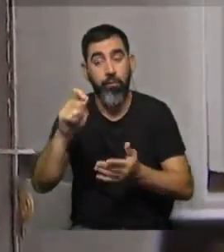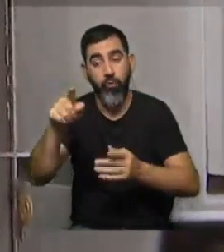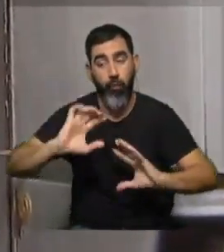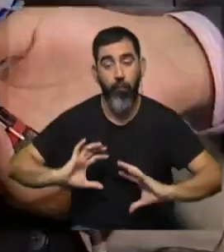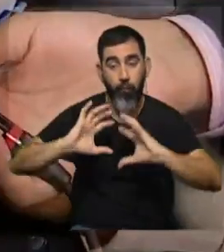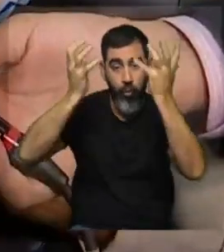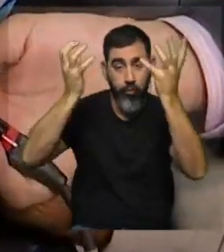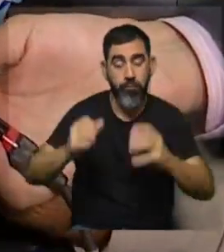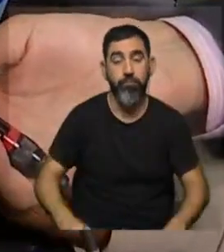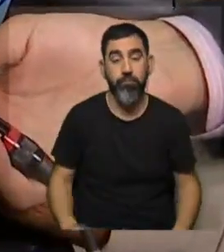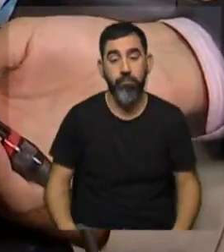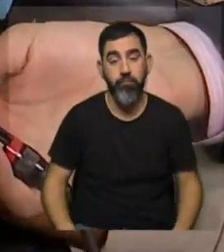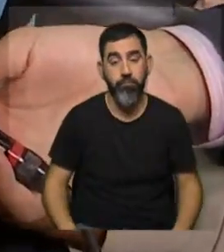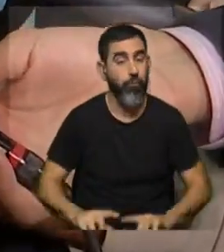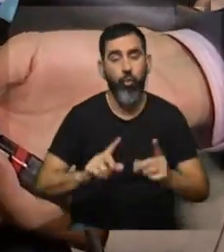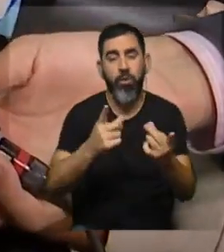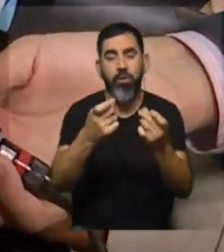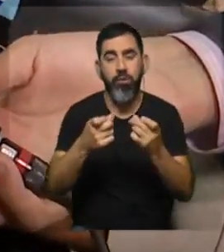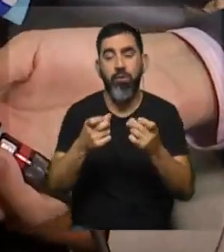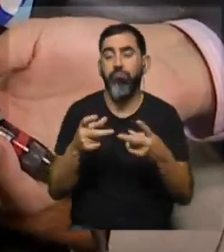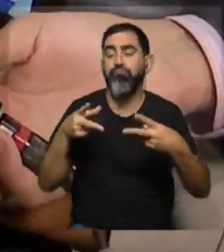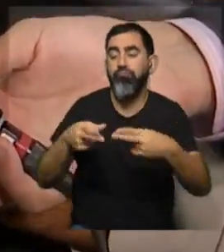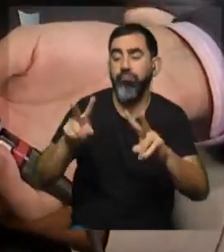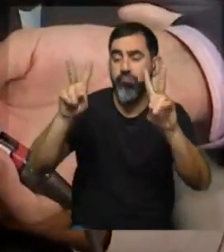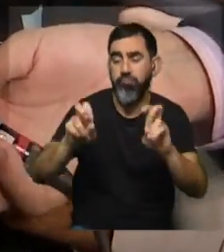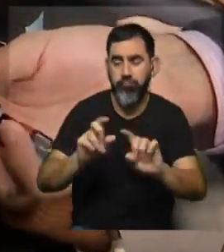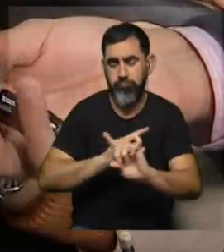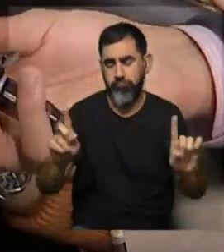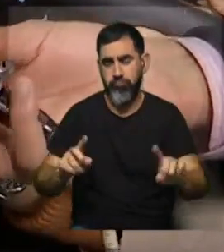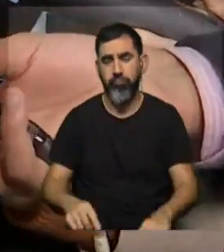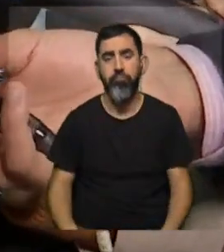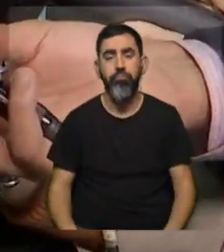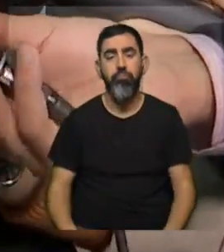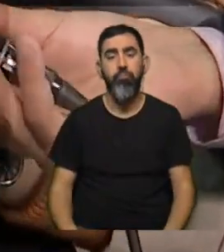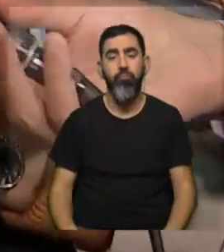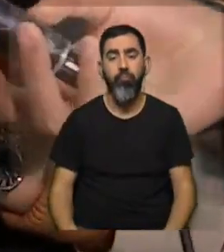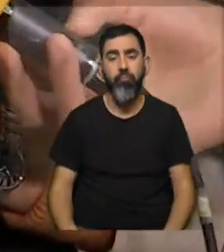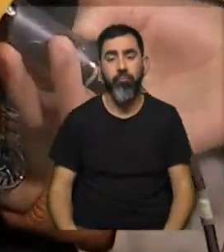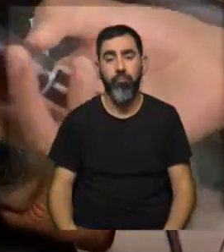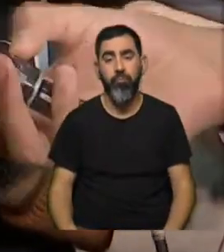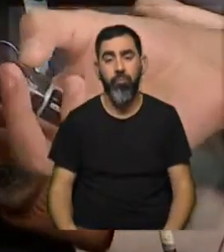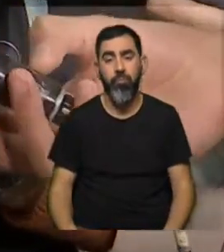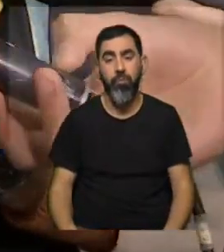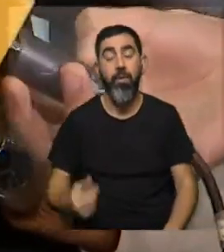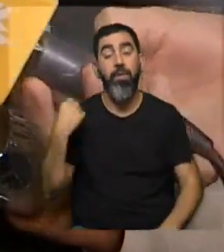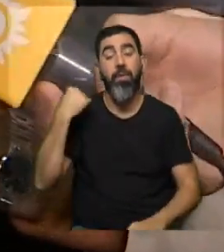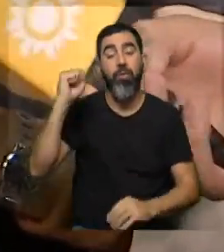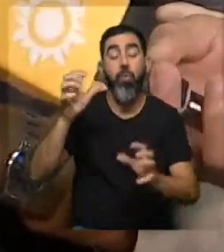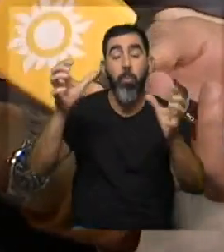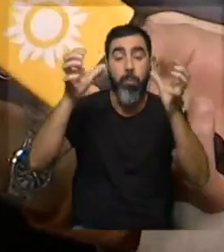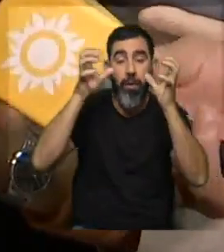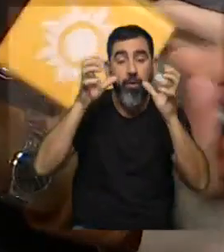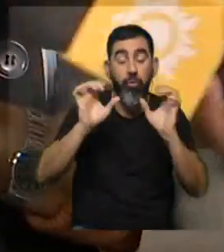violento y no requiere que se haya interrumpido el acto como ha manifestado el doctor faun desde los medios de comunicación sino que es un delito de peligro